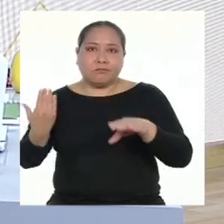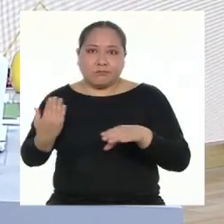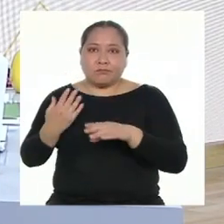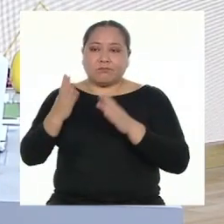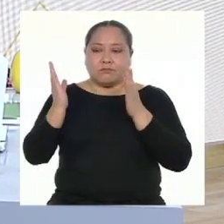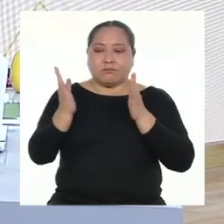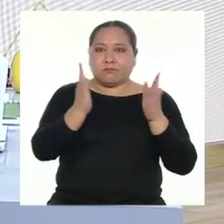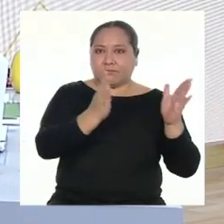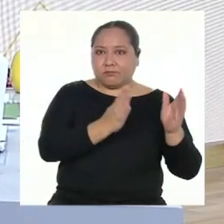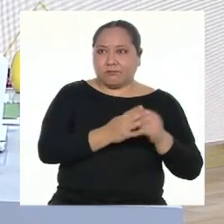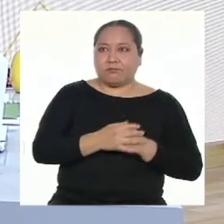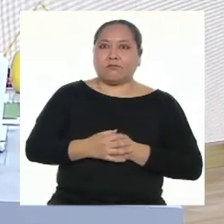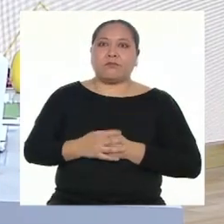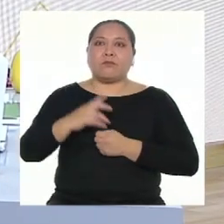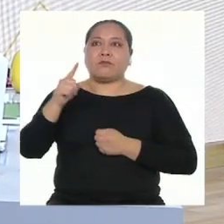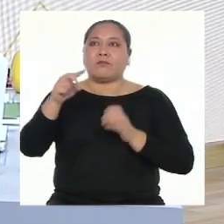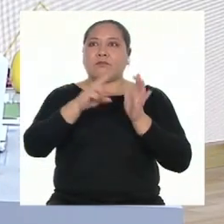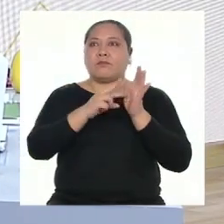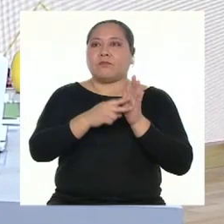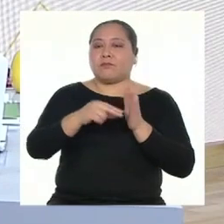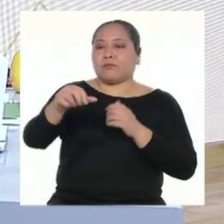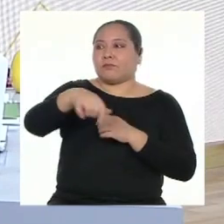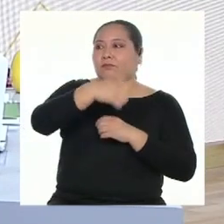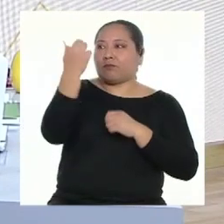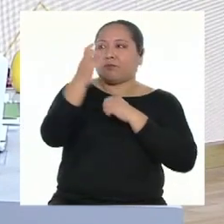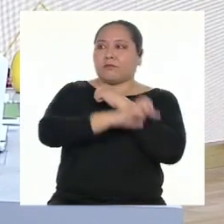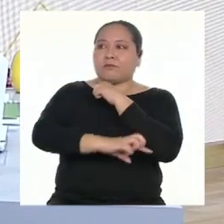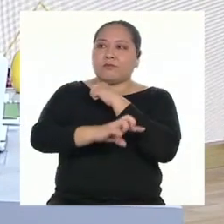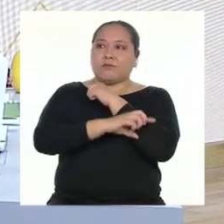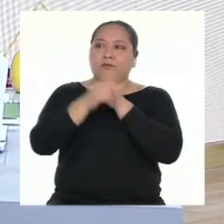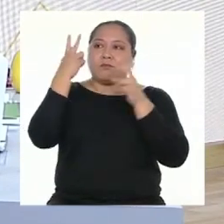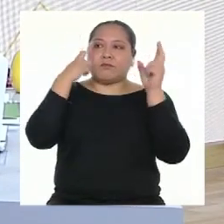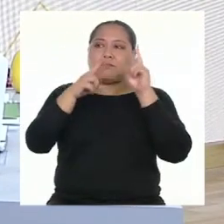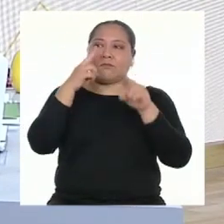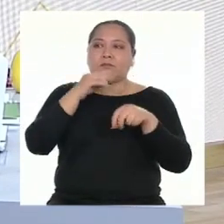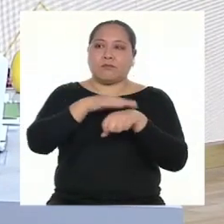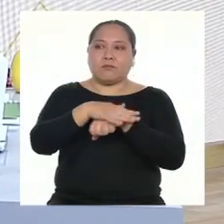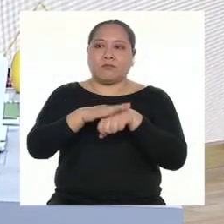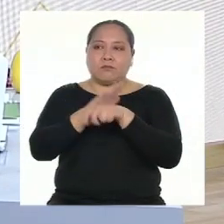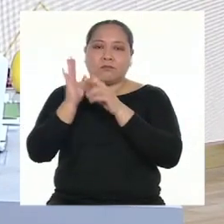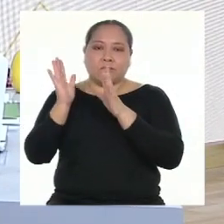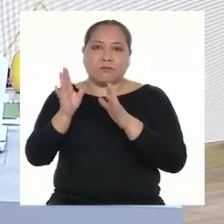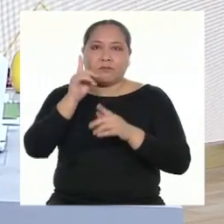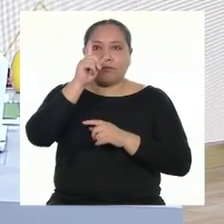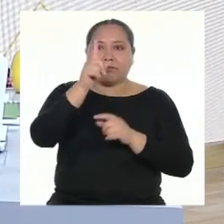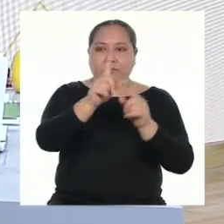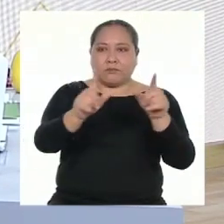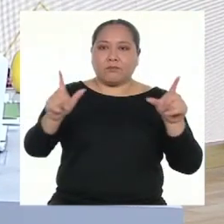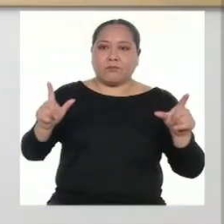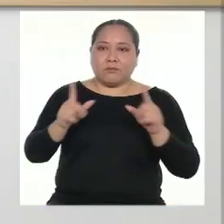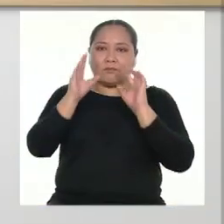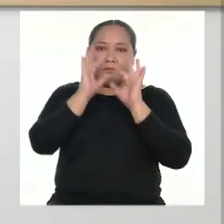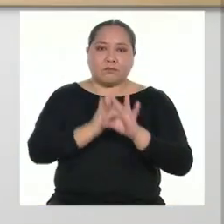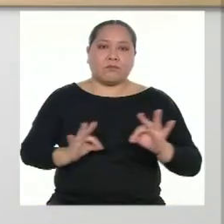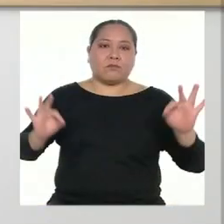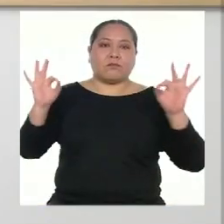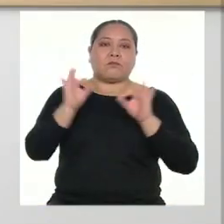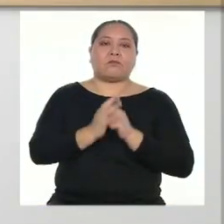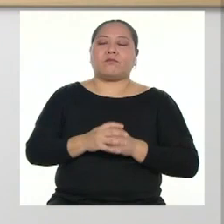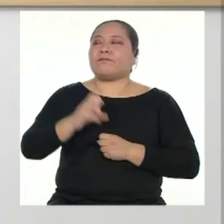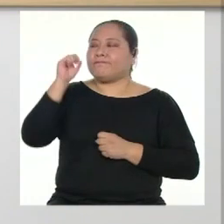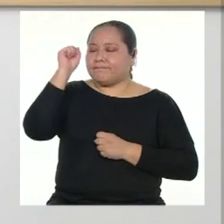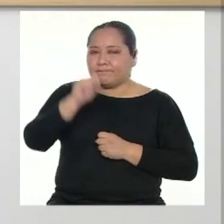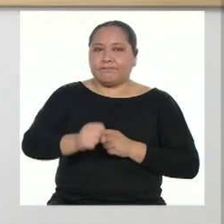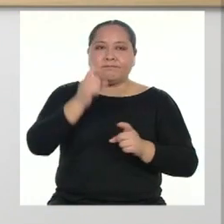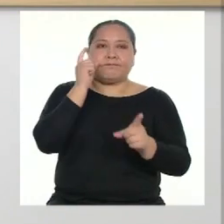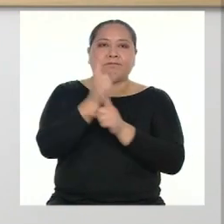eso significaría que, como con los otros países que hemos visto, la planificación de una ciudad es súper importante, ¿no?